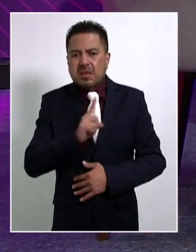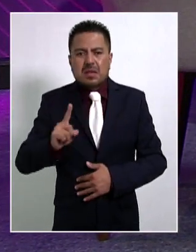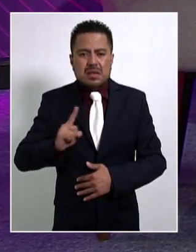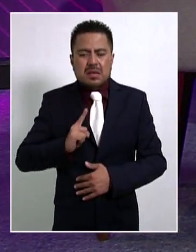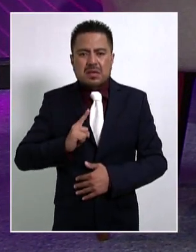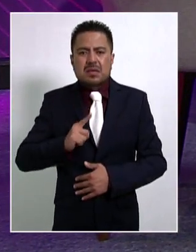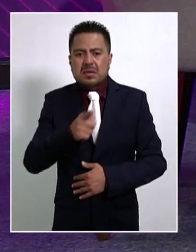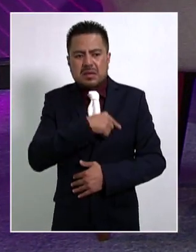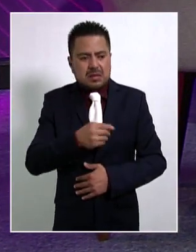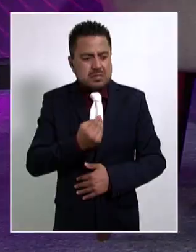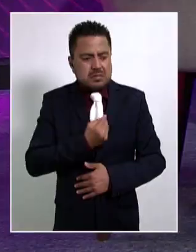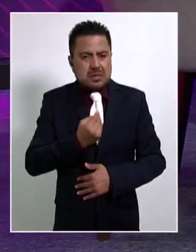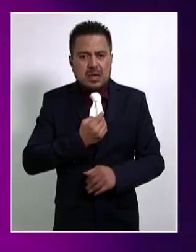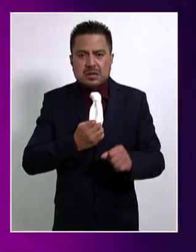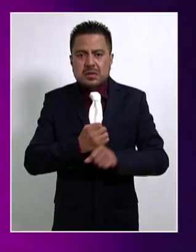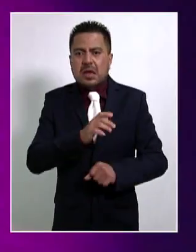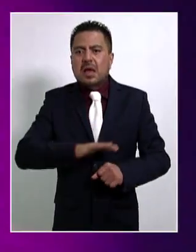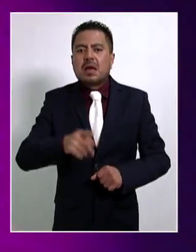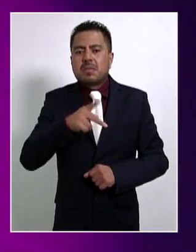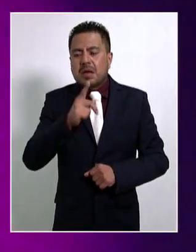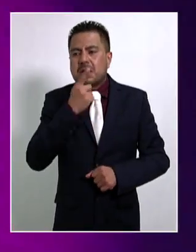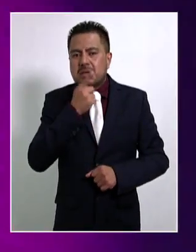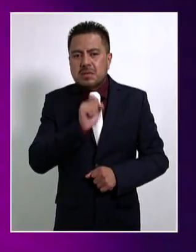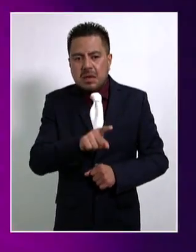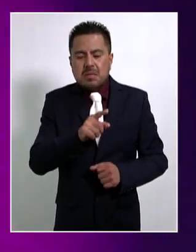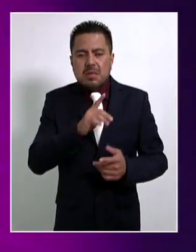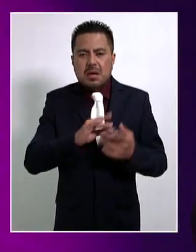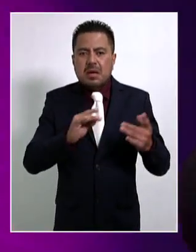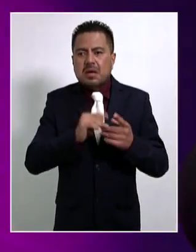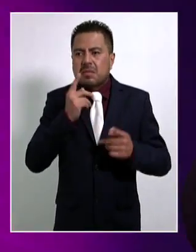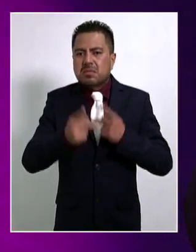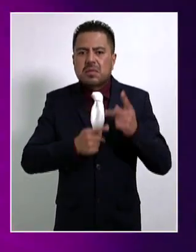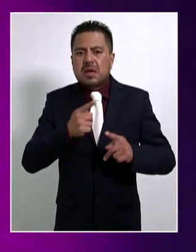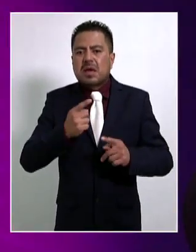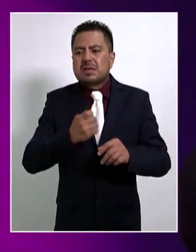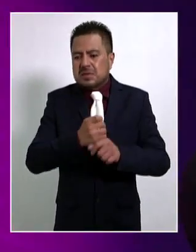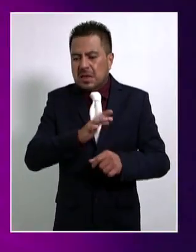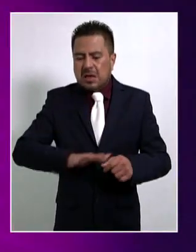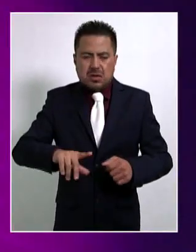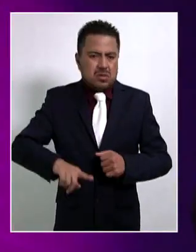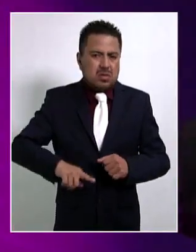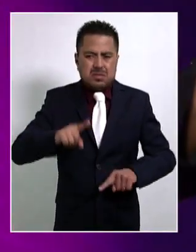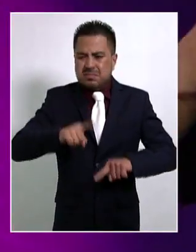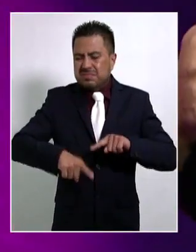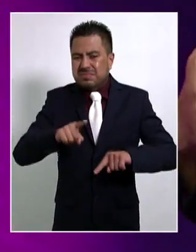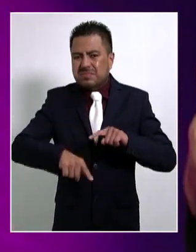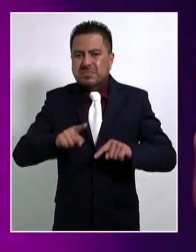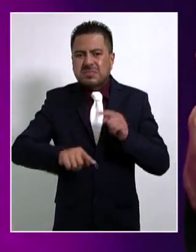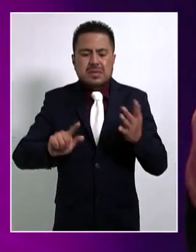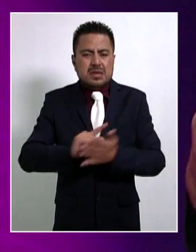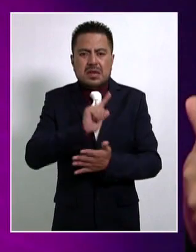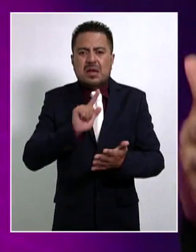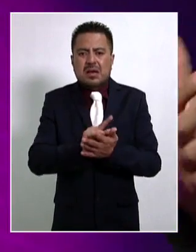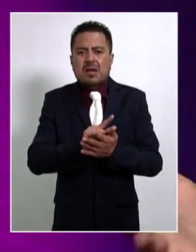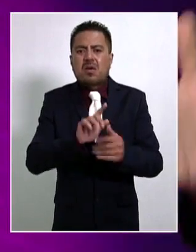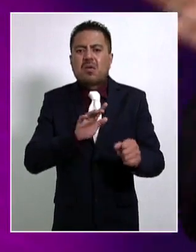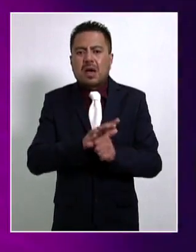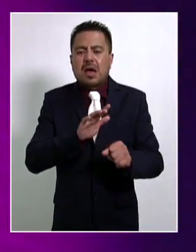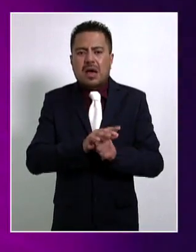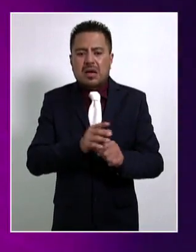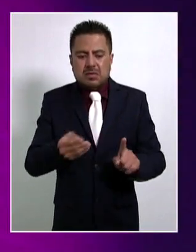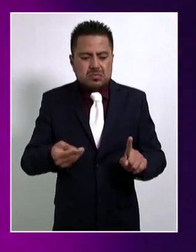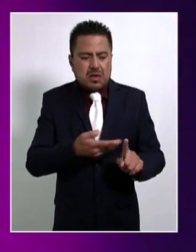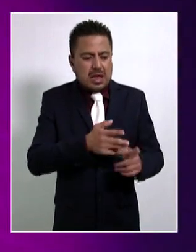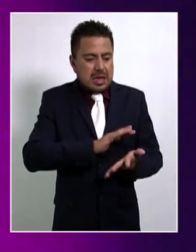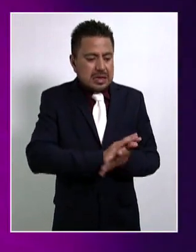ser tolerada por el Estado, pero también habla de que el Estado debe de eliminar cualquier legislación o cualquier práctica que